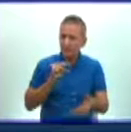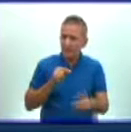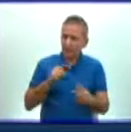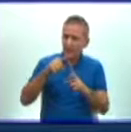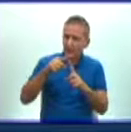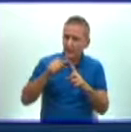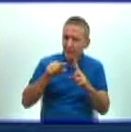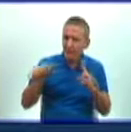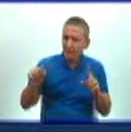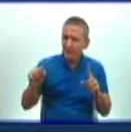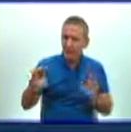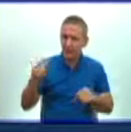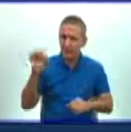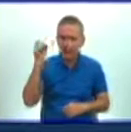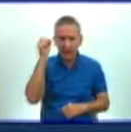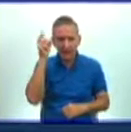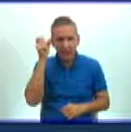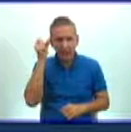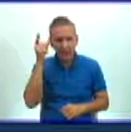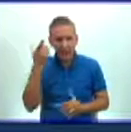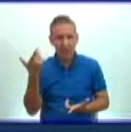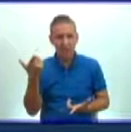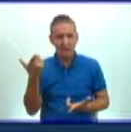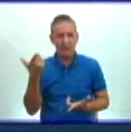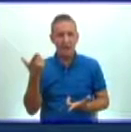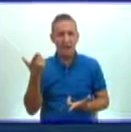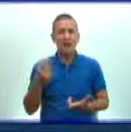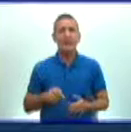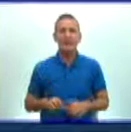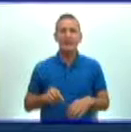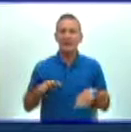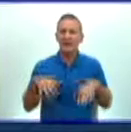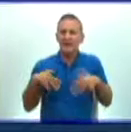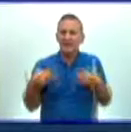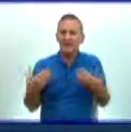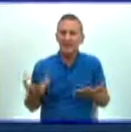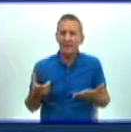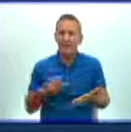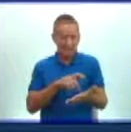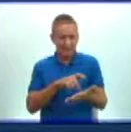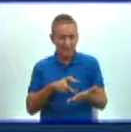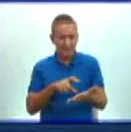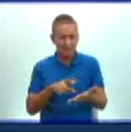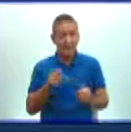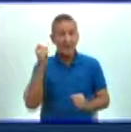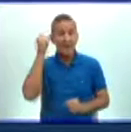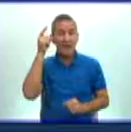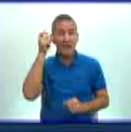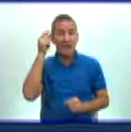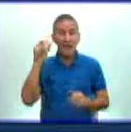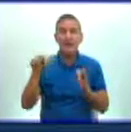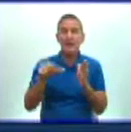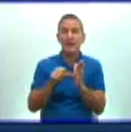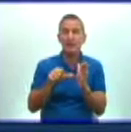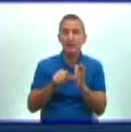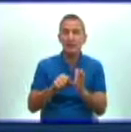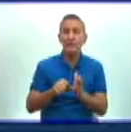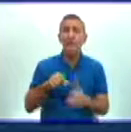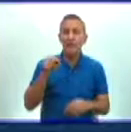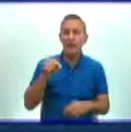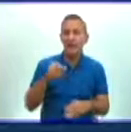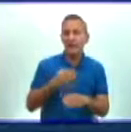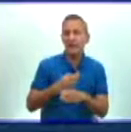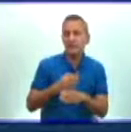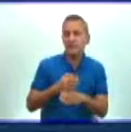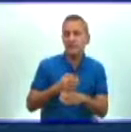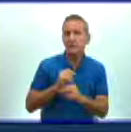El tema es la idea esencial del texto. Es la idea central sobre la cual se amplían los significados que se